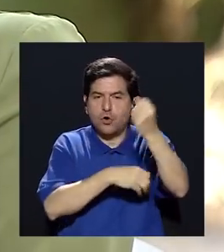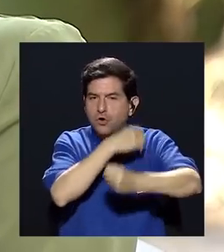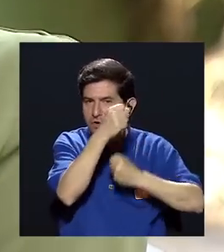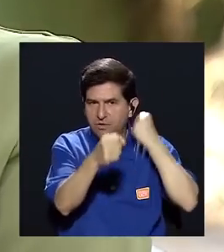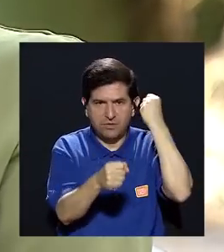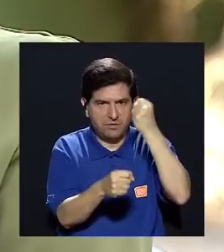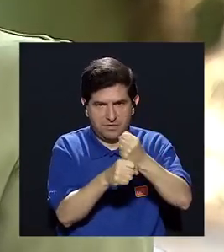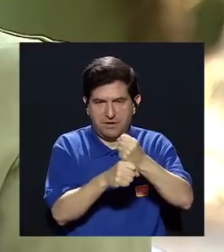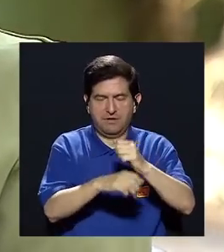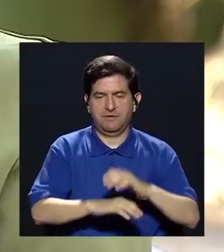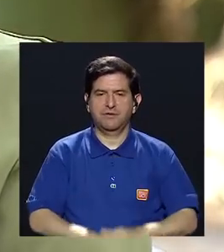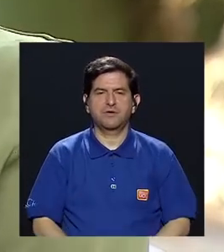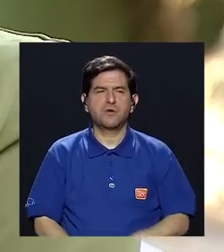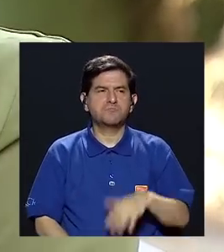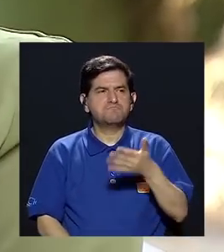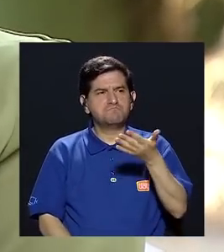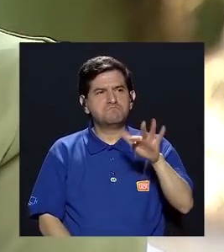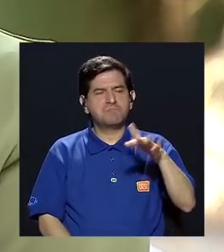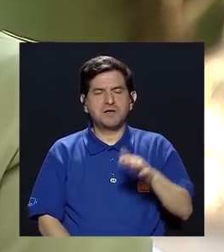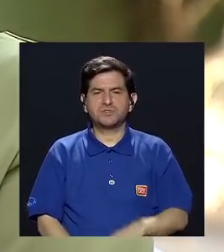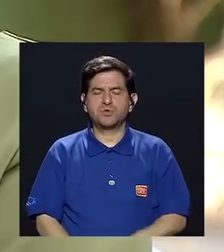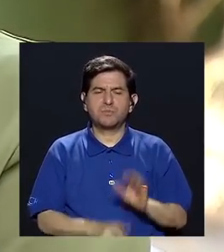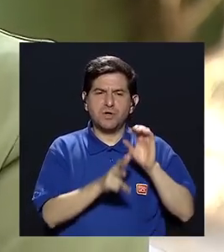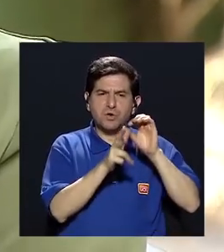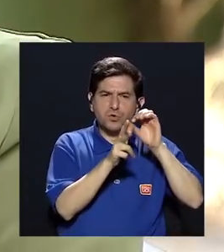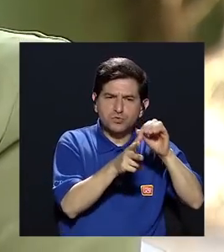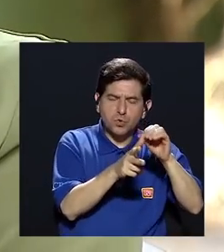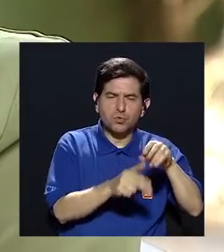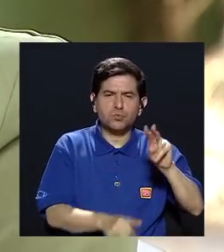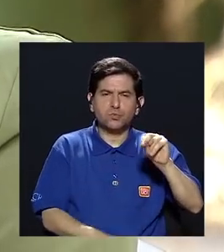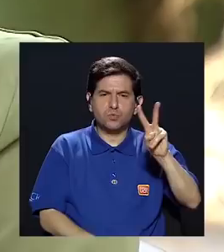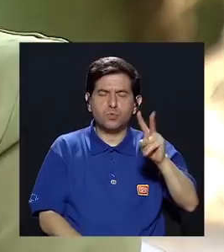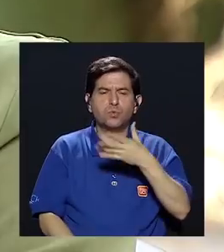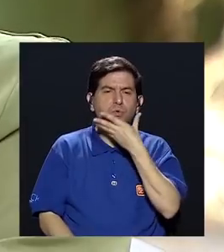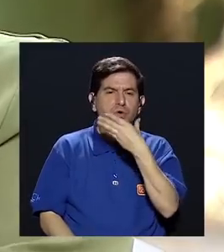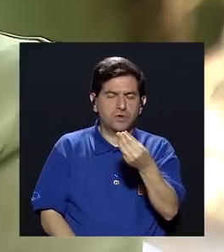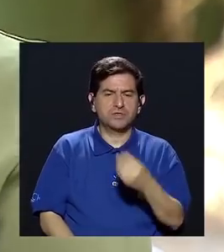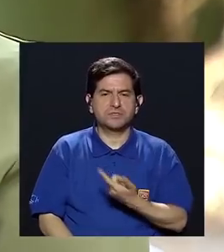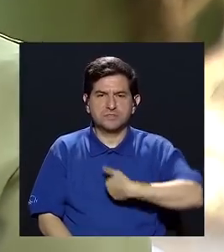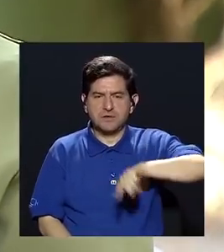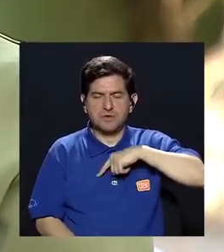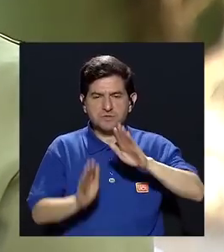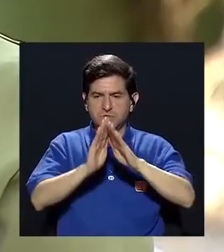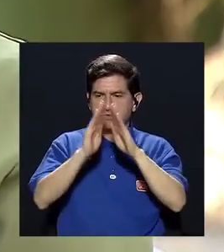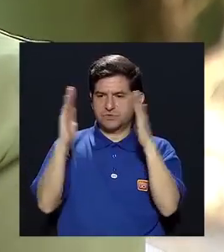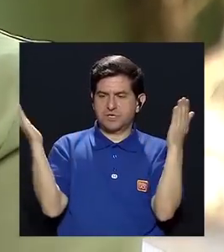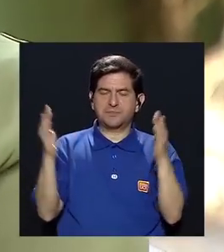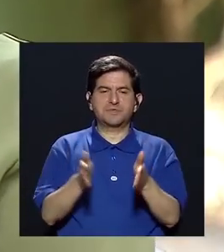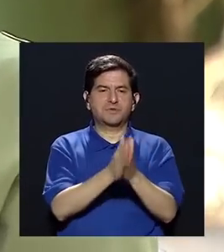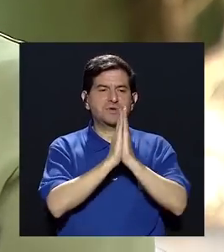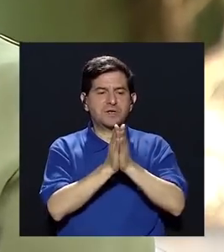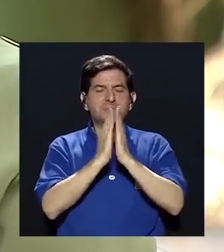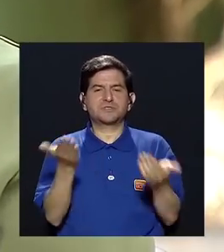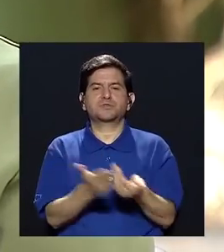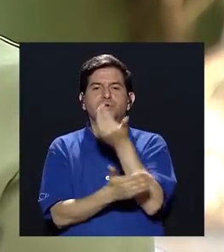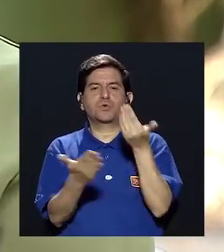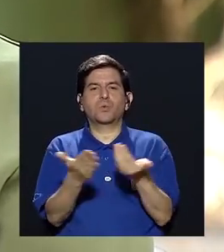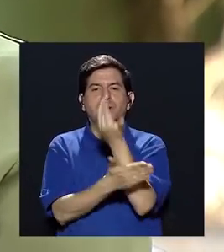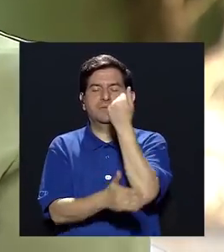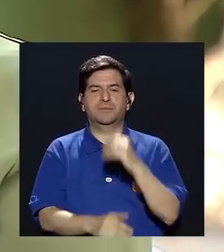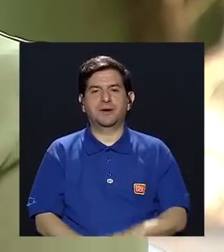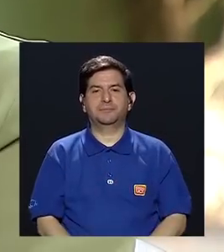año. Más o menos entre octubre, noviembre, diciembre, hacemos como apertura de solicitudes